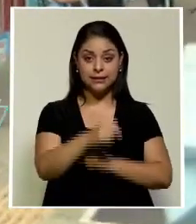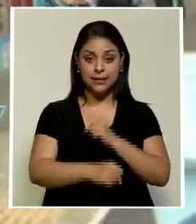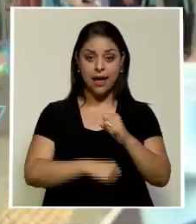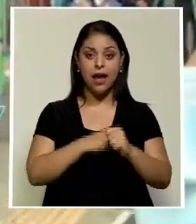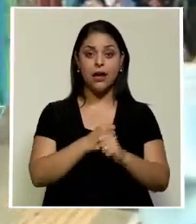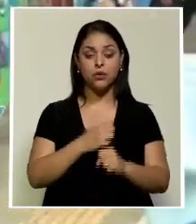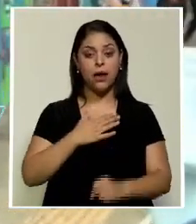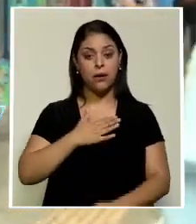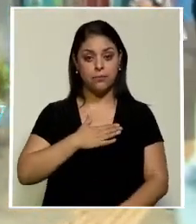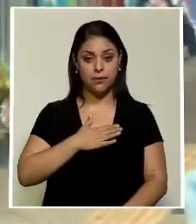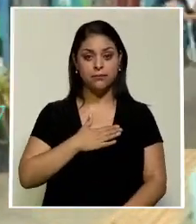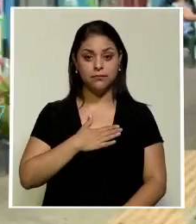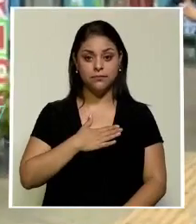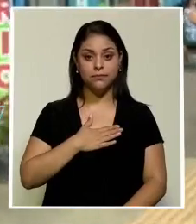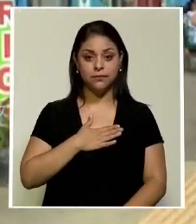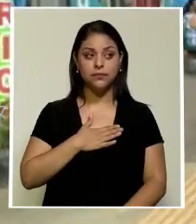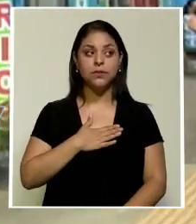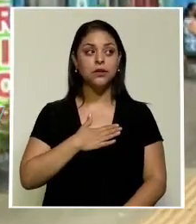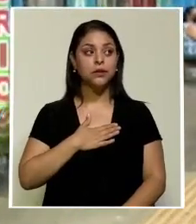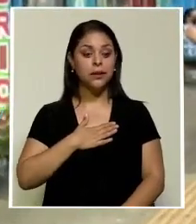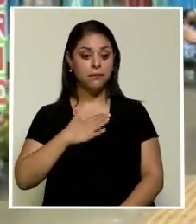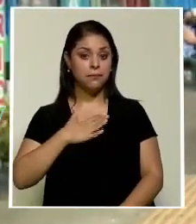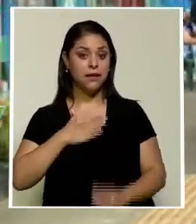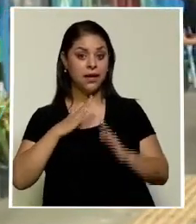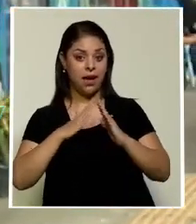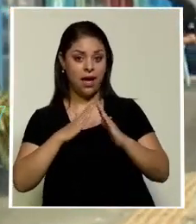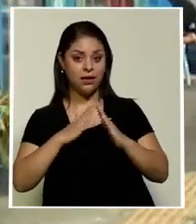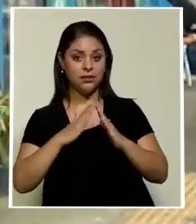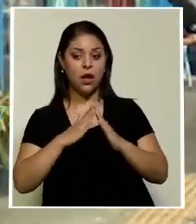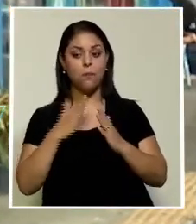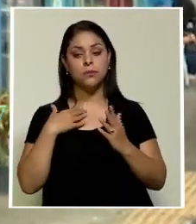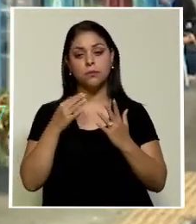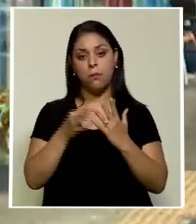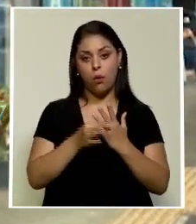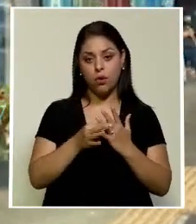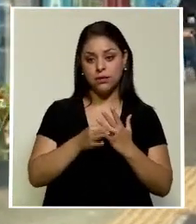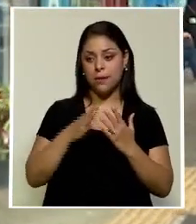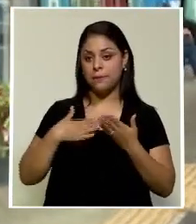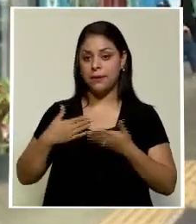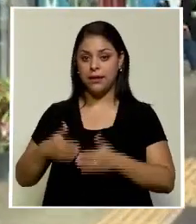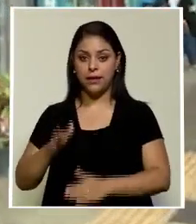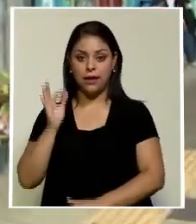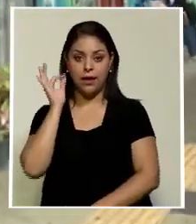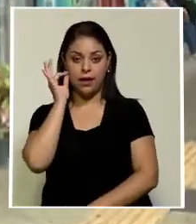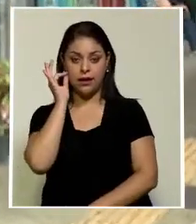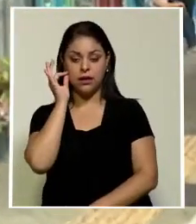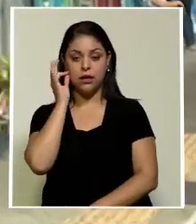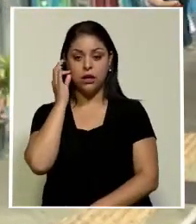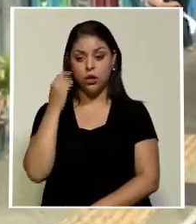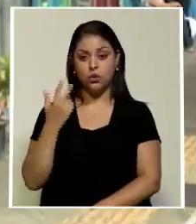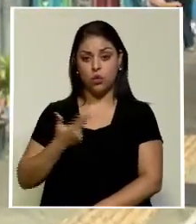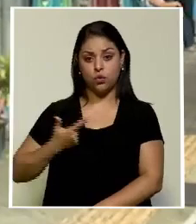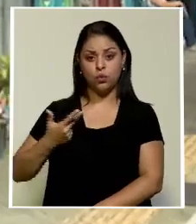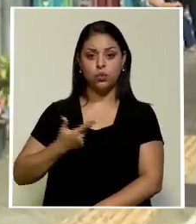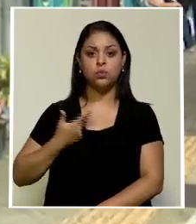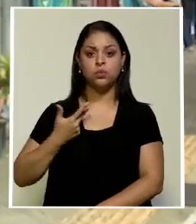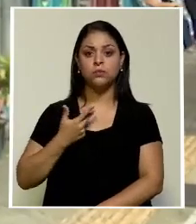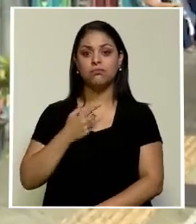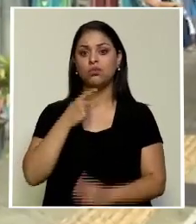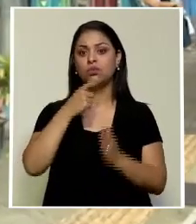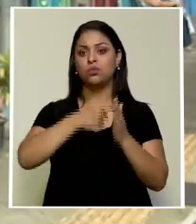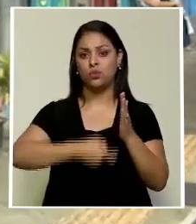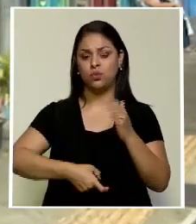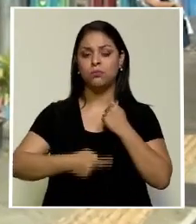mí en el asunto, en el hogar donde yo estoy con mi esposa, con mi hija, nosotros hemos pasado momentos muy duros,